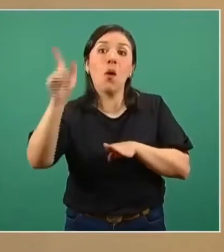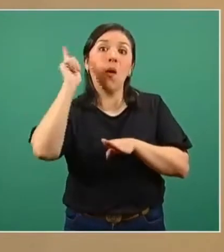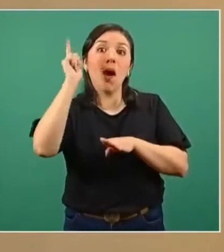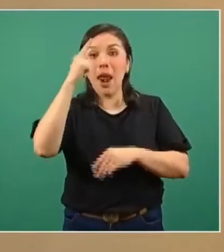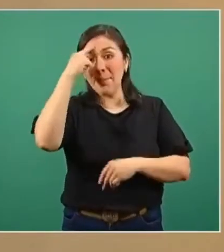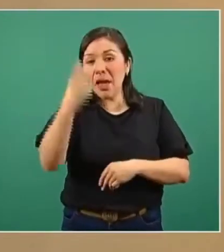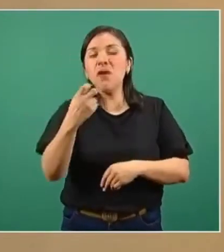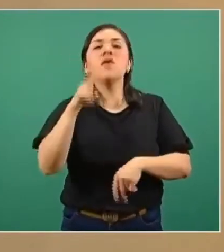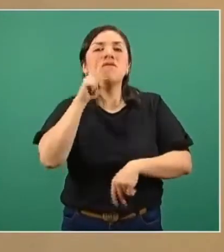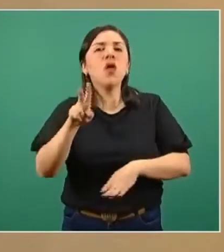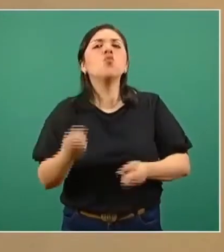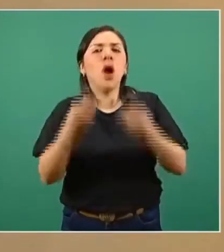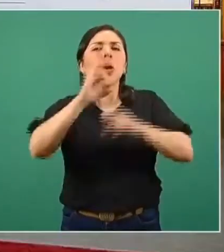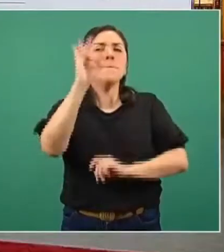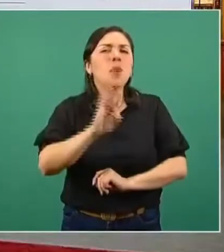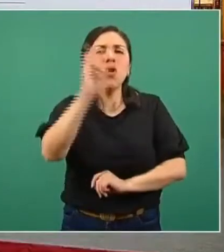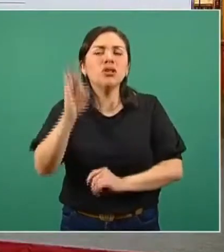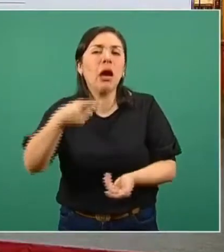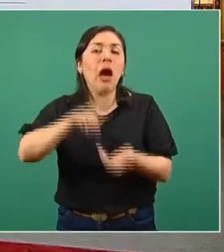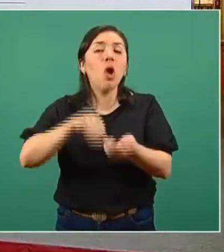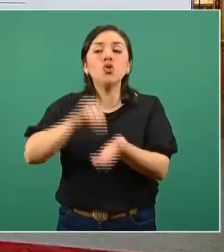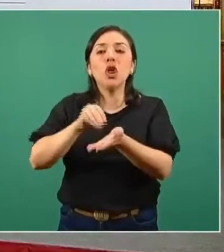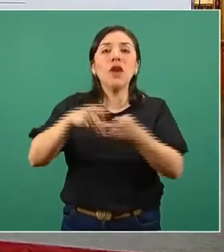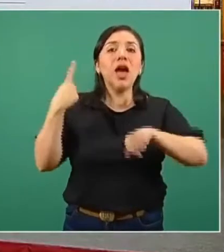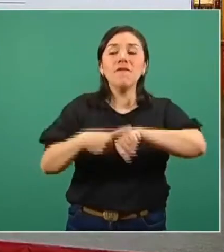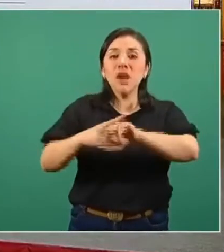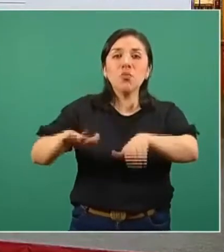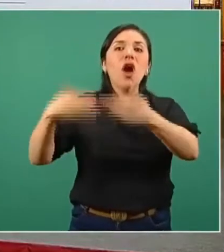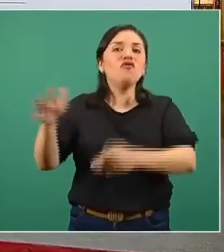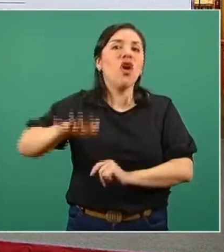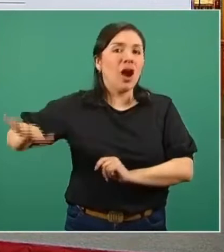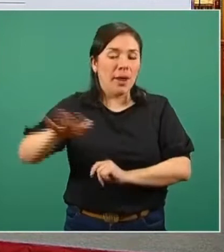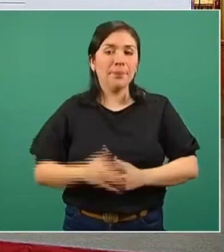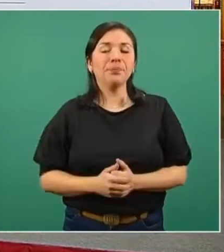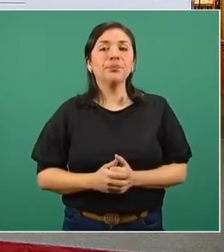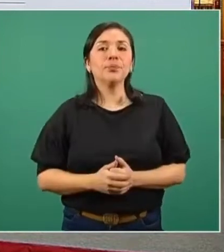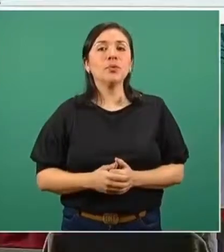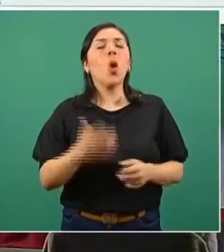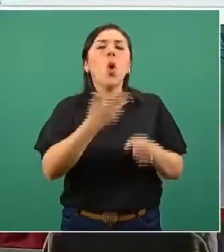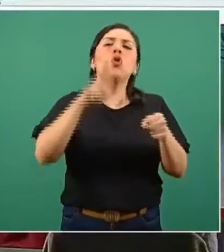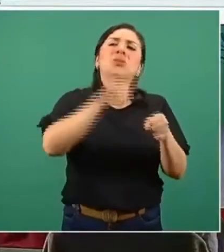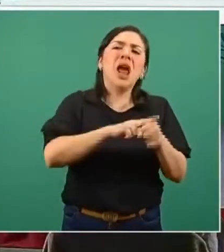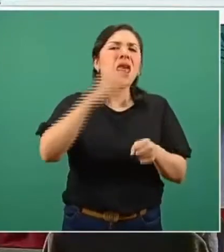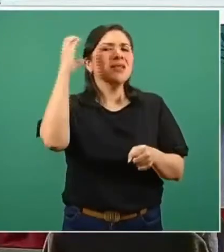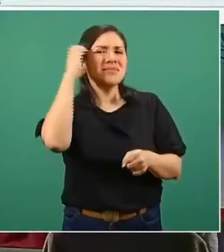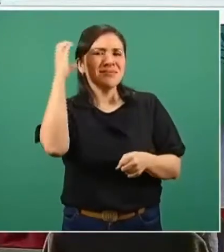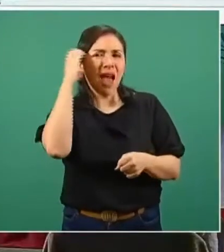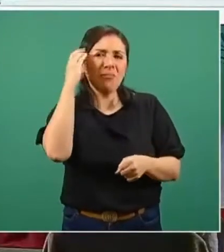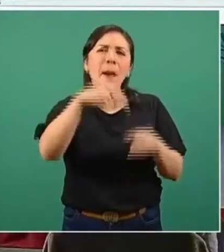el porcentaje de lo que representa la epidemia activa en nuestro país. Sobre la disponibilidad de camas